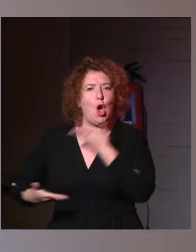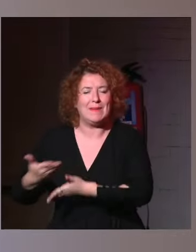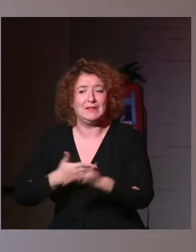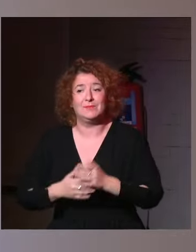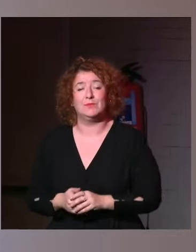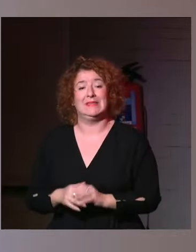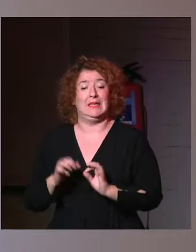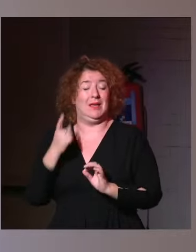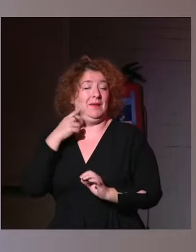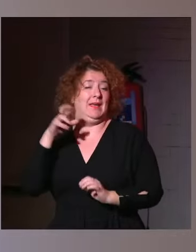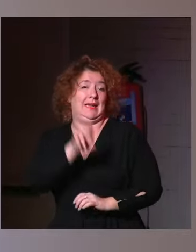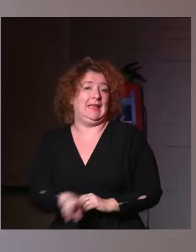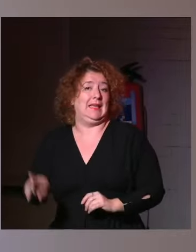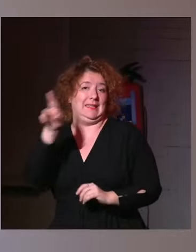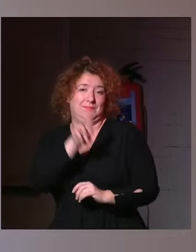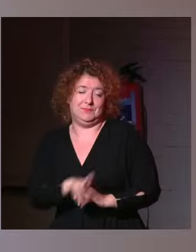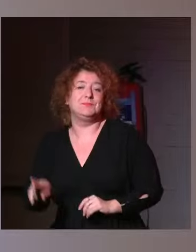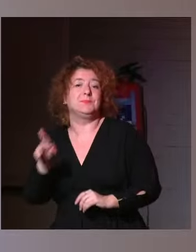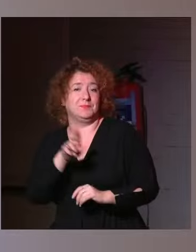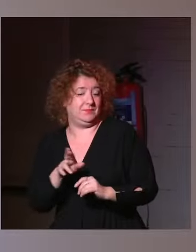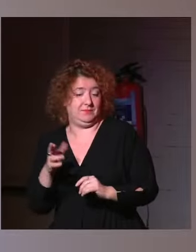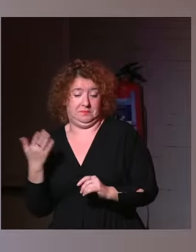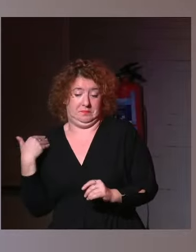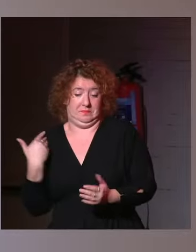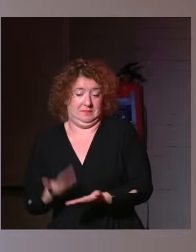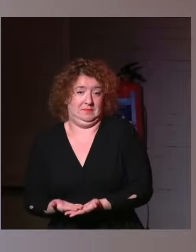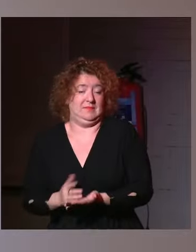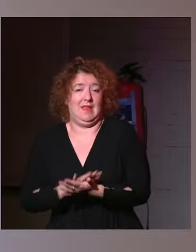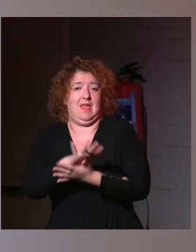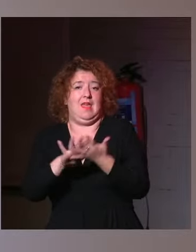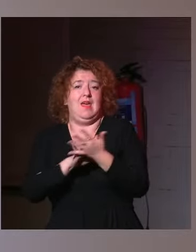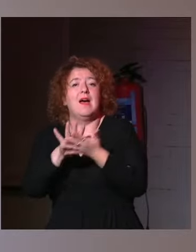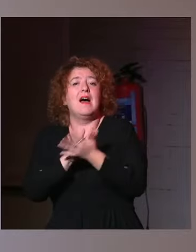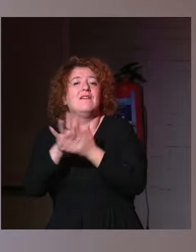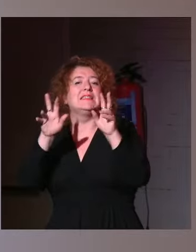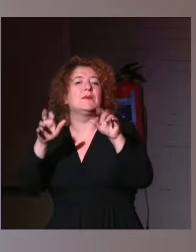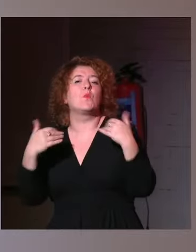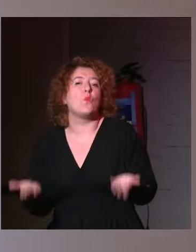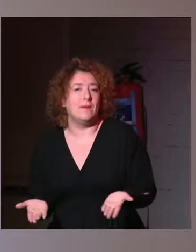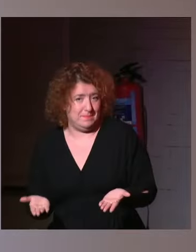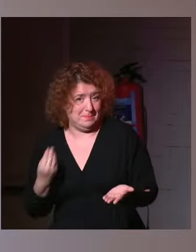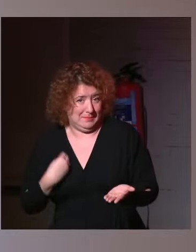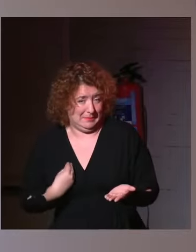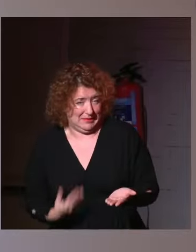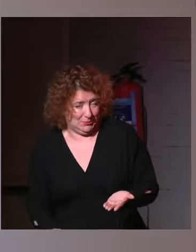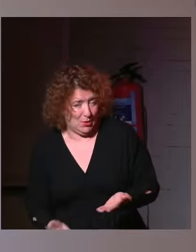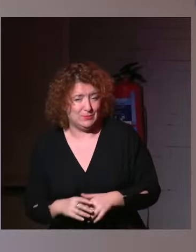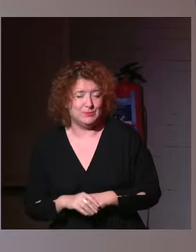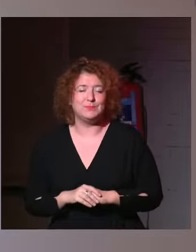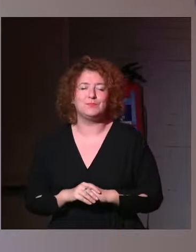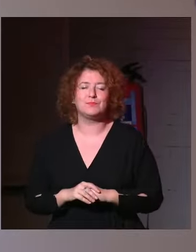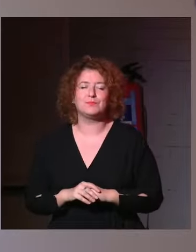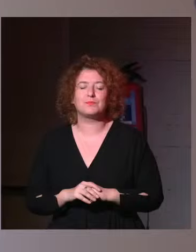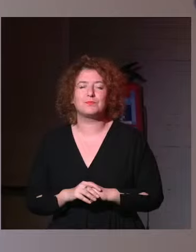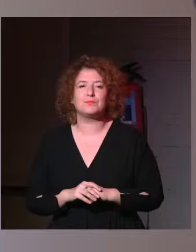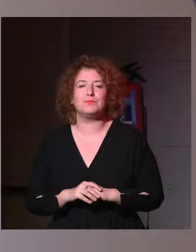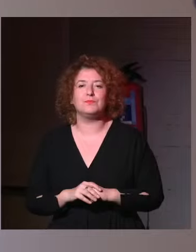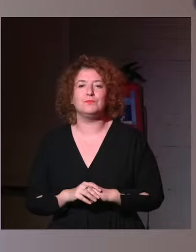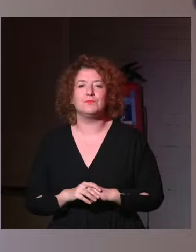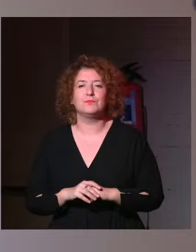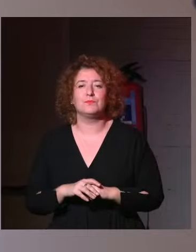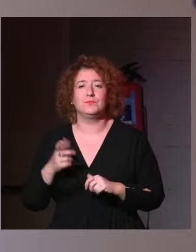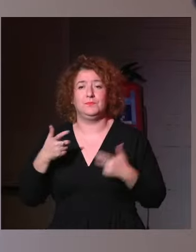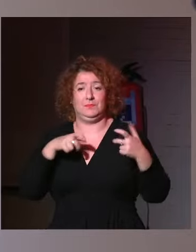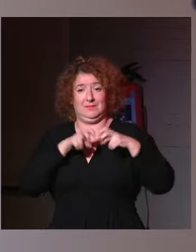conversaciones recurrentes desgraciadamente en los últimos tiempos eh es esta no eh todas las que estamos aquí en